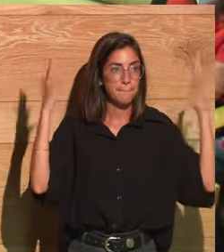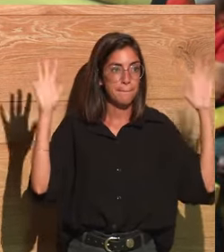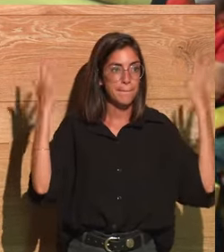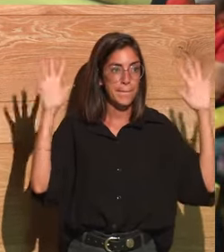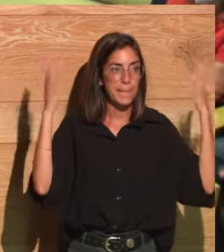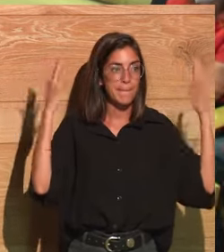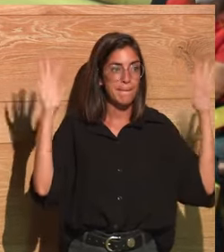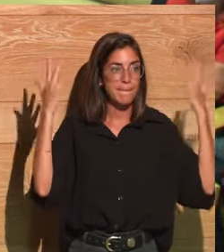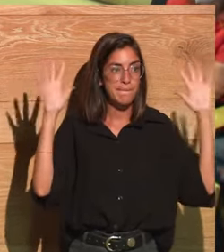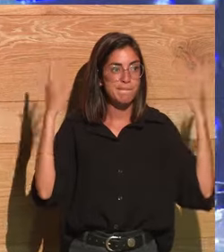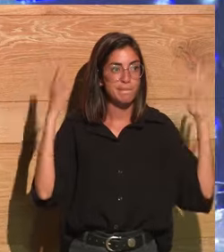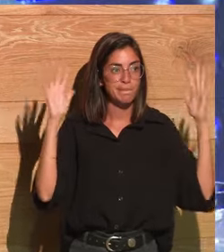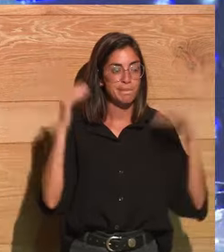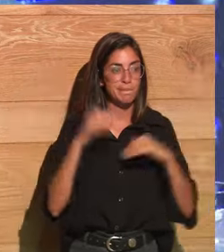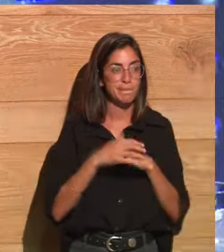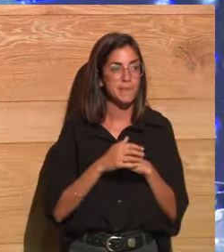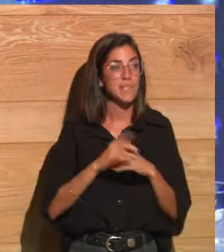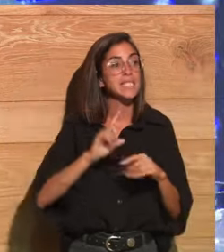Por cierto, que